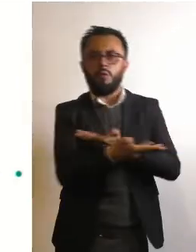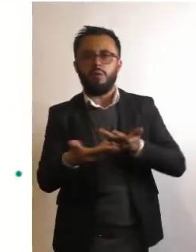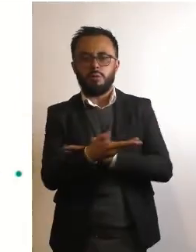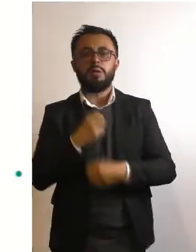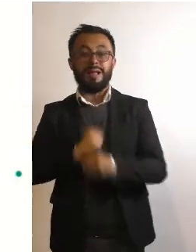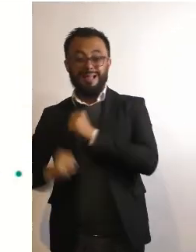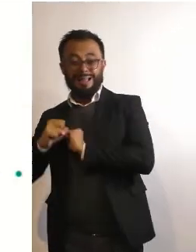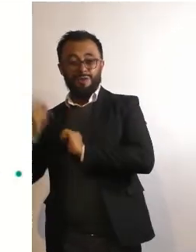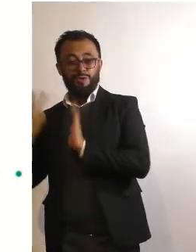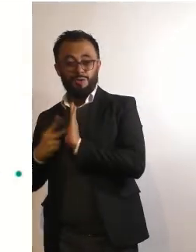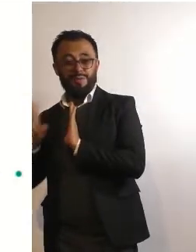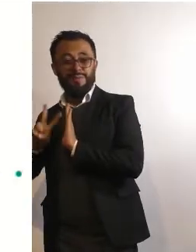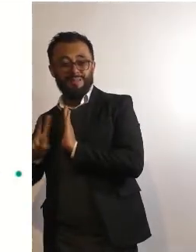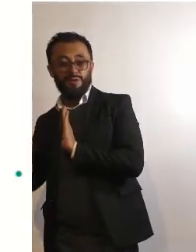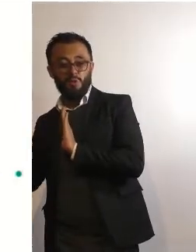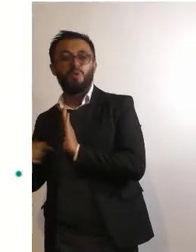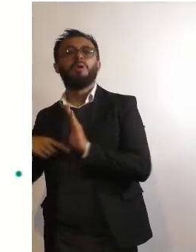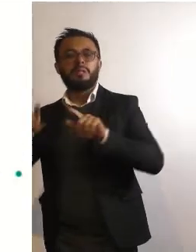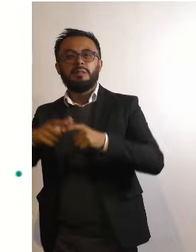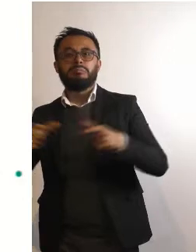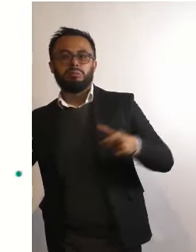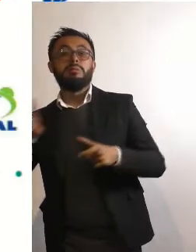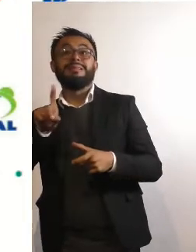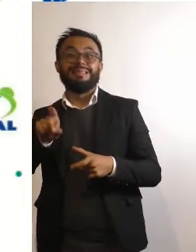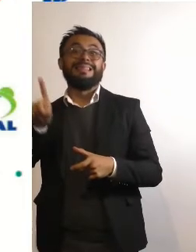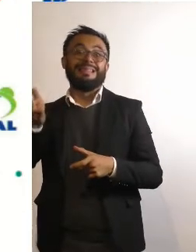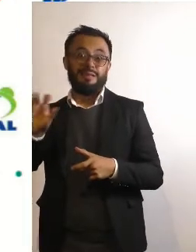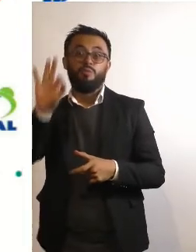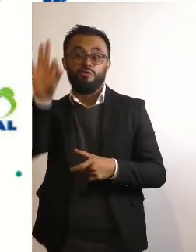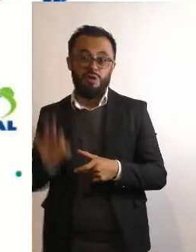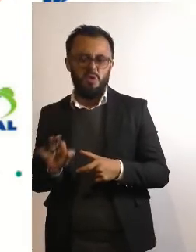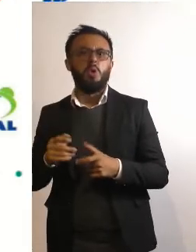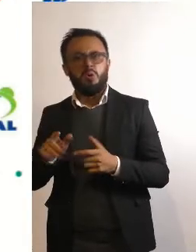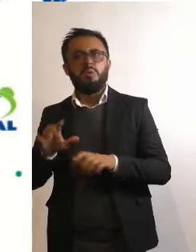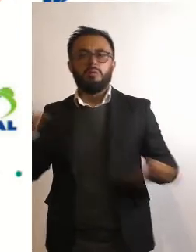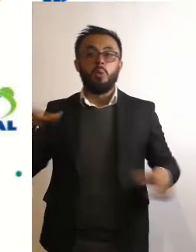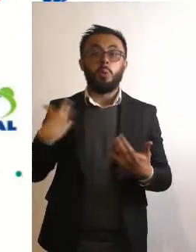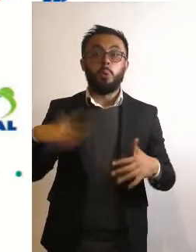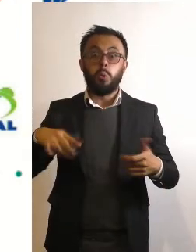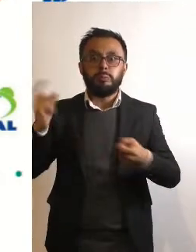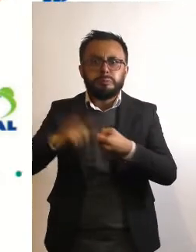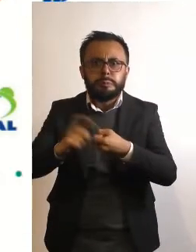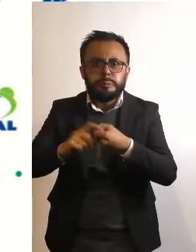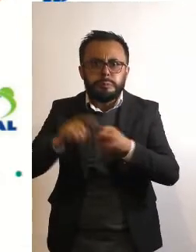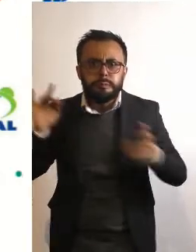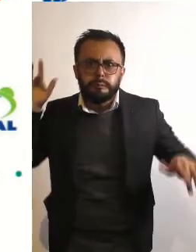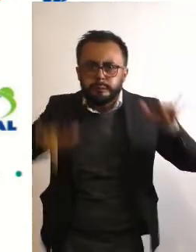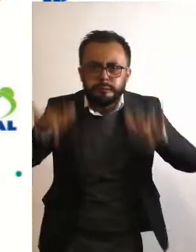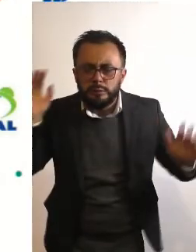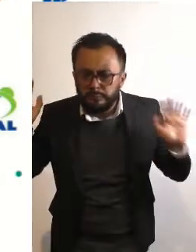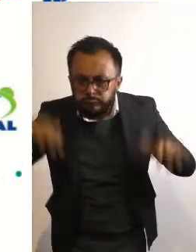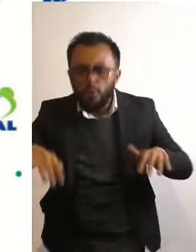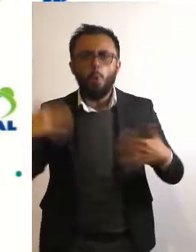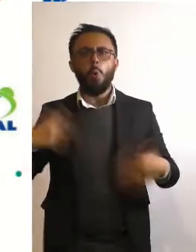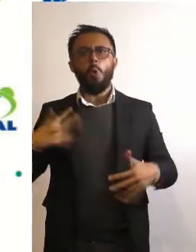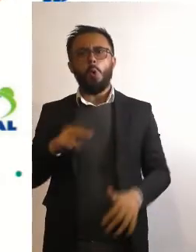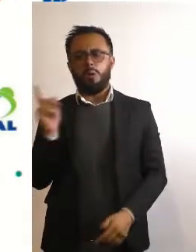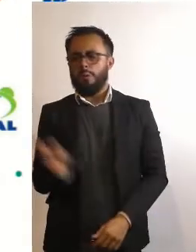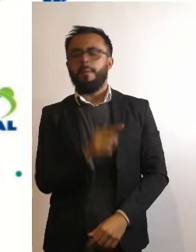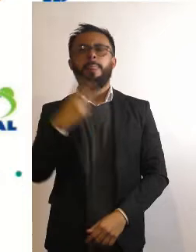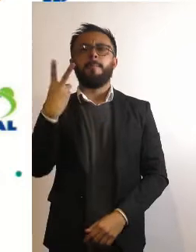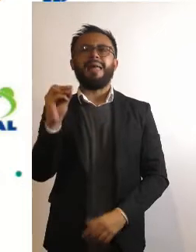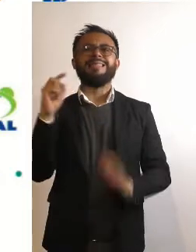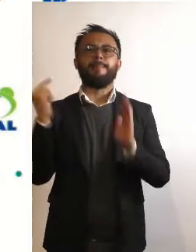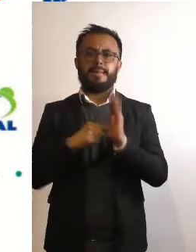64% y 36% en otros temas. Siguiente, con la participación de casi 20.000 personas. Y estos son los aliados